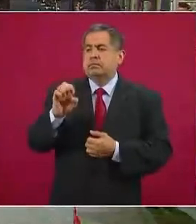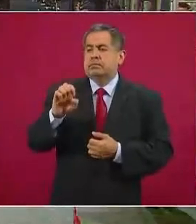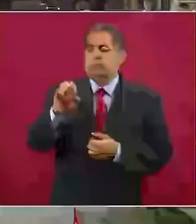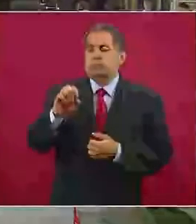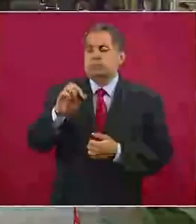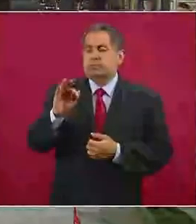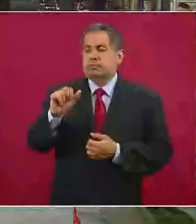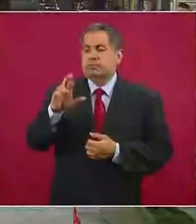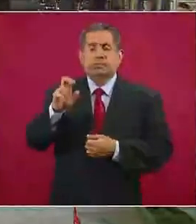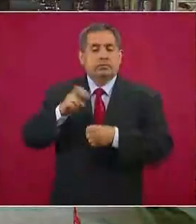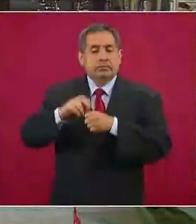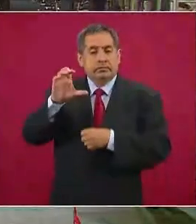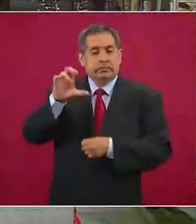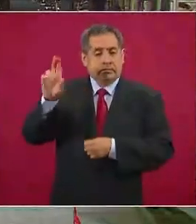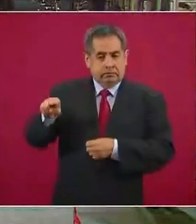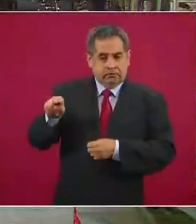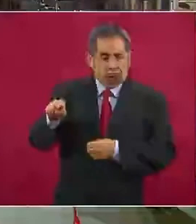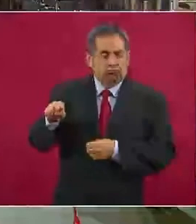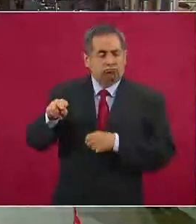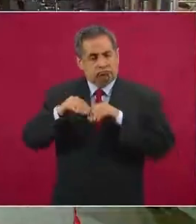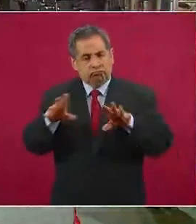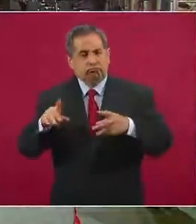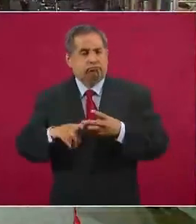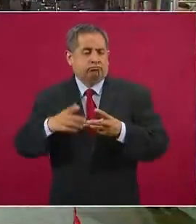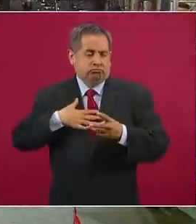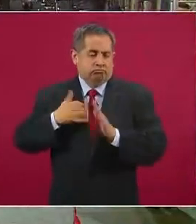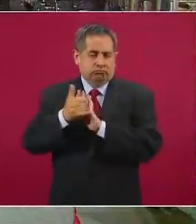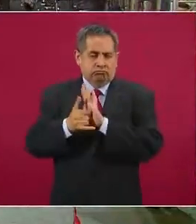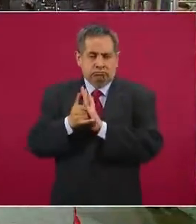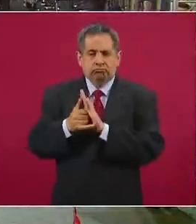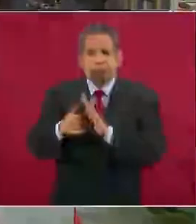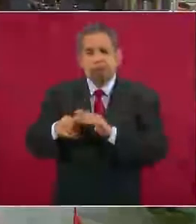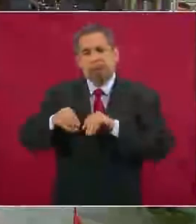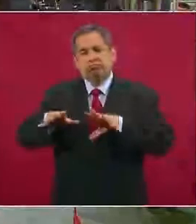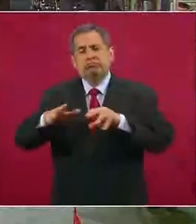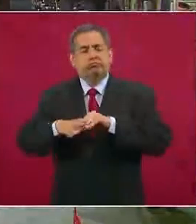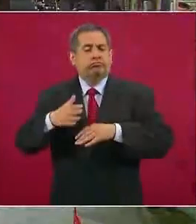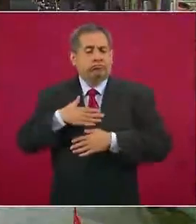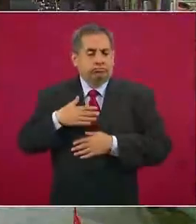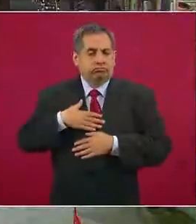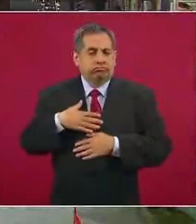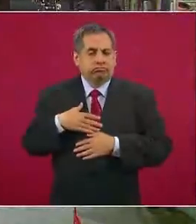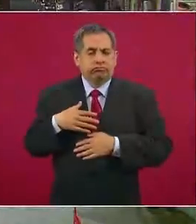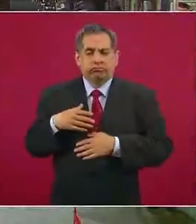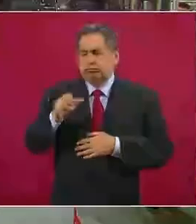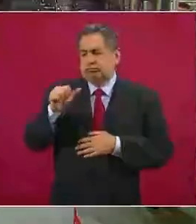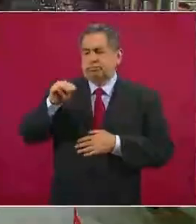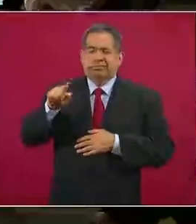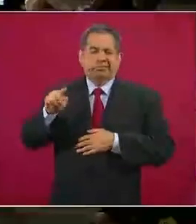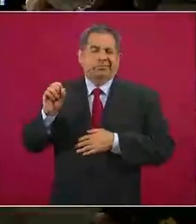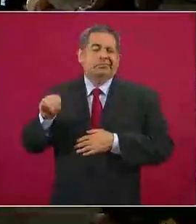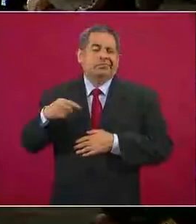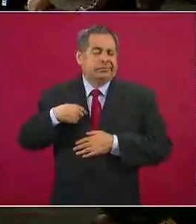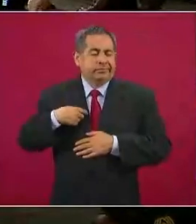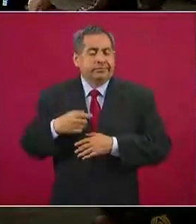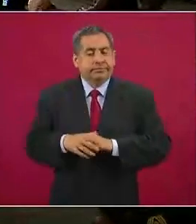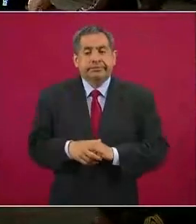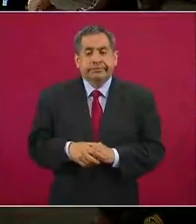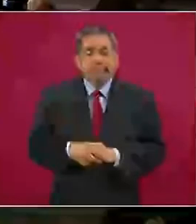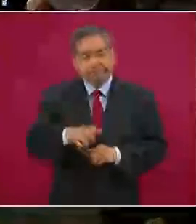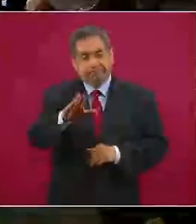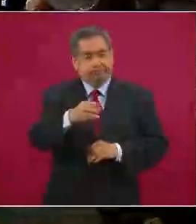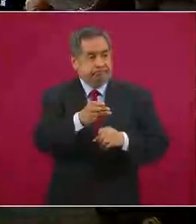Cancún, frecuenciacat.com, y desde mi canal de YouTube es Ahora AM y mi portal es ahoraam.com. La pandemia